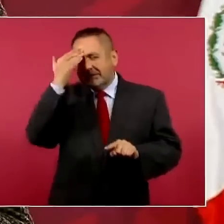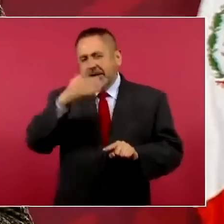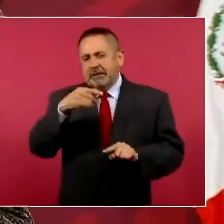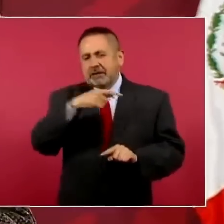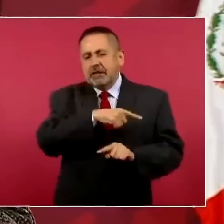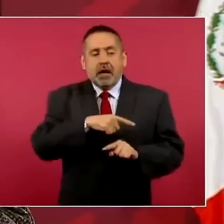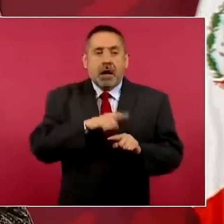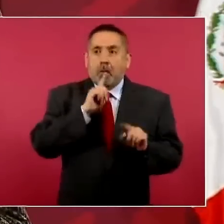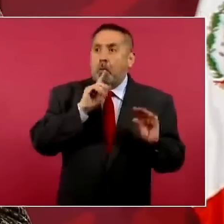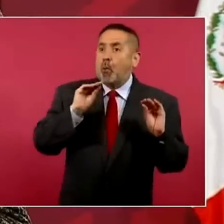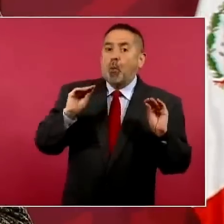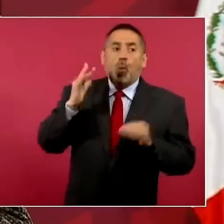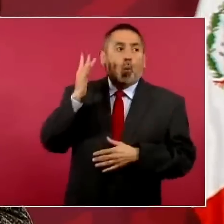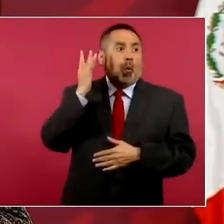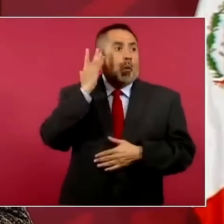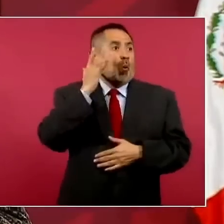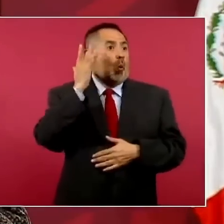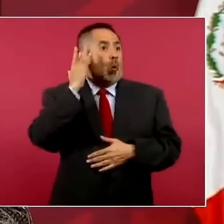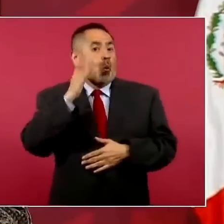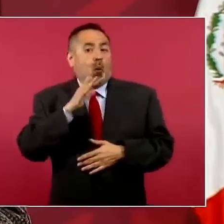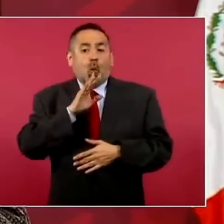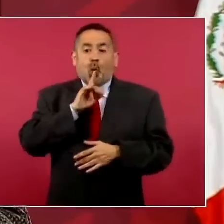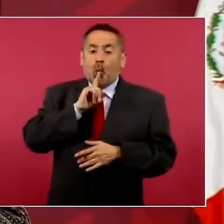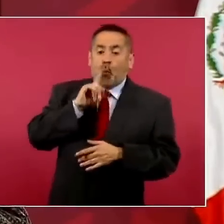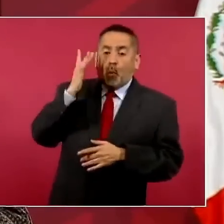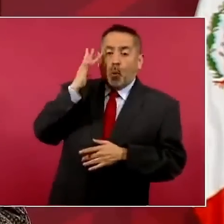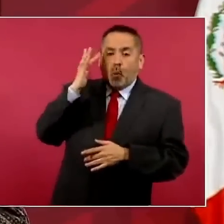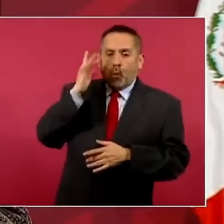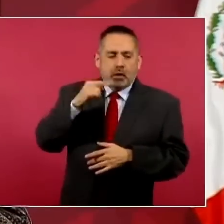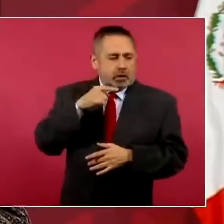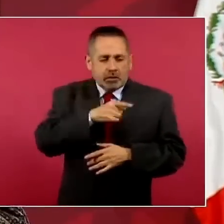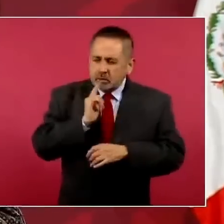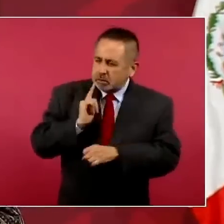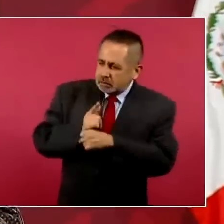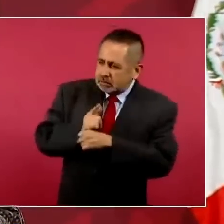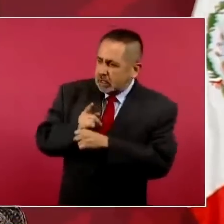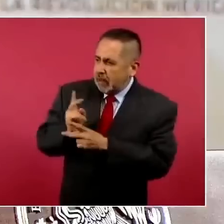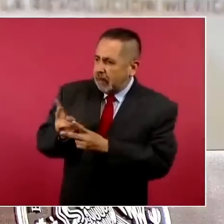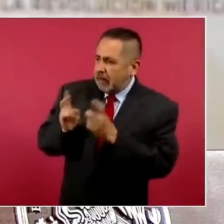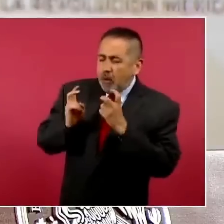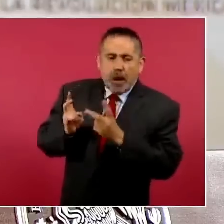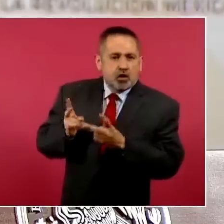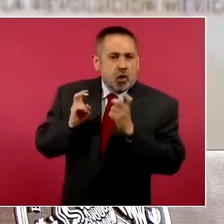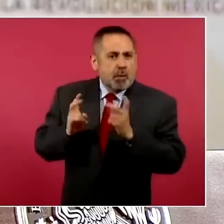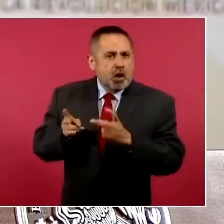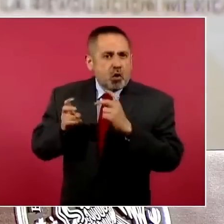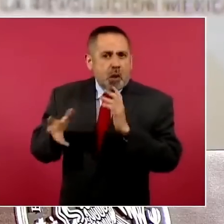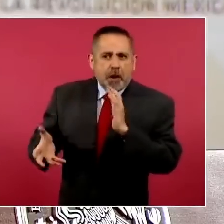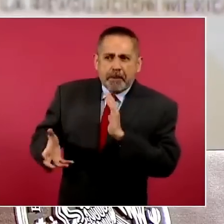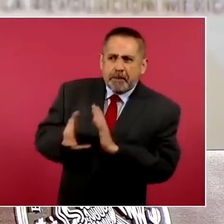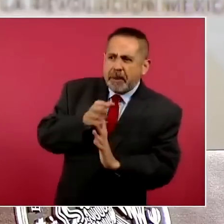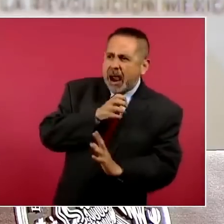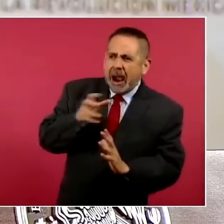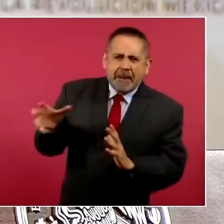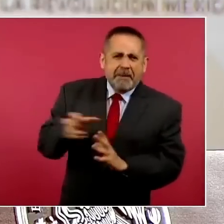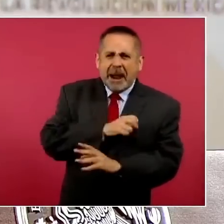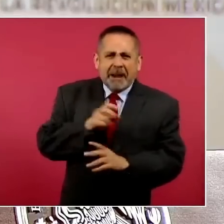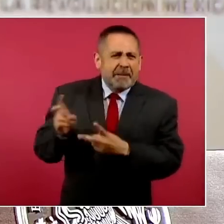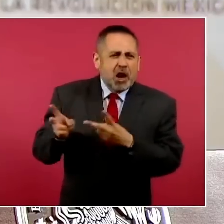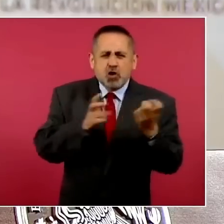guardaron silencio cuando estaban saqueando a México, como nunca en la historia.